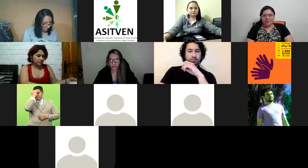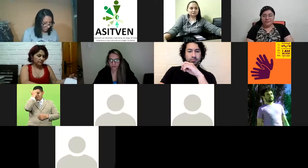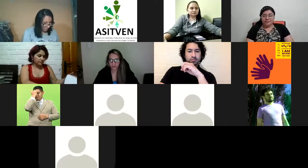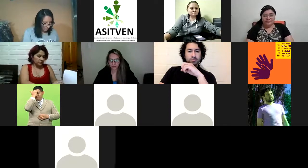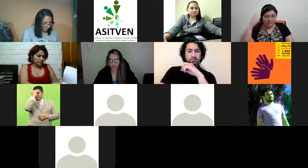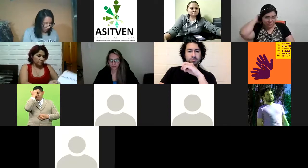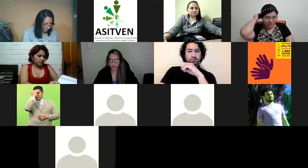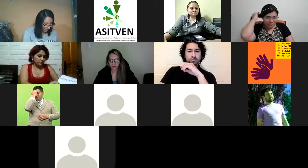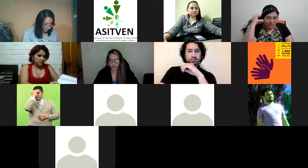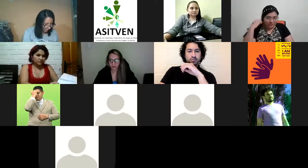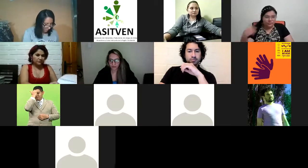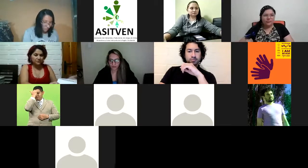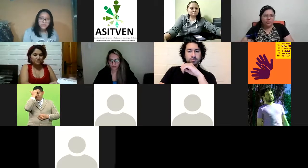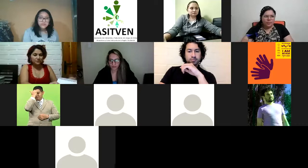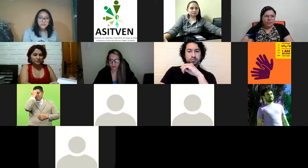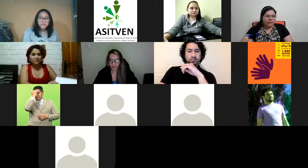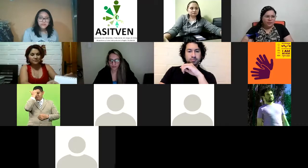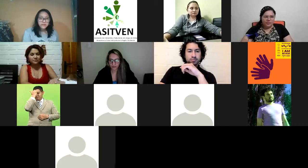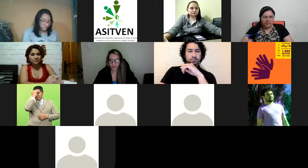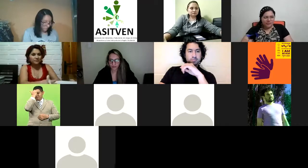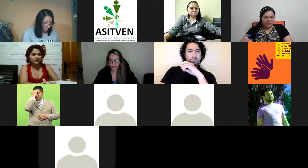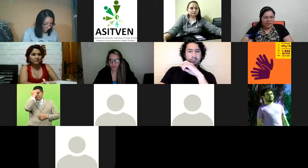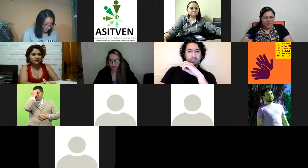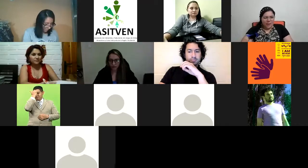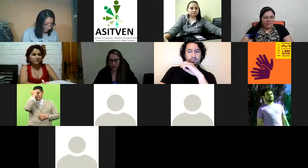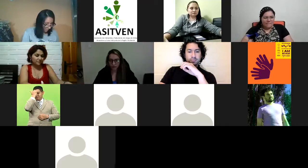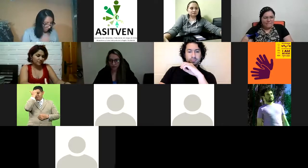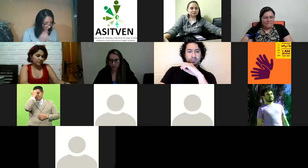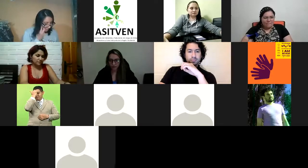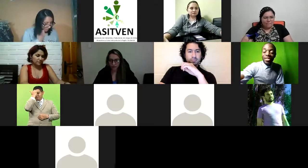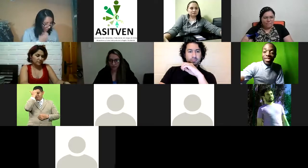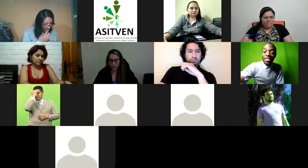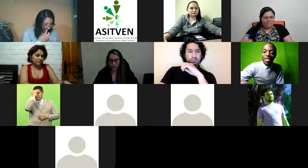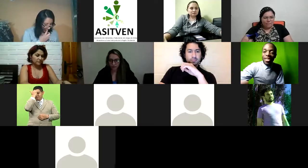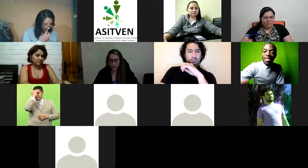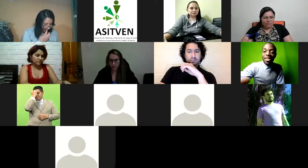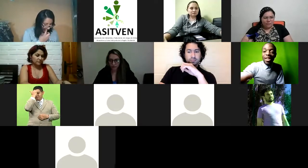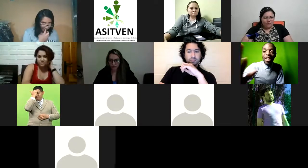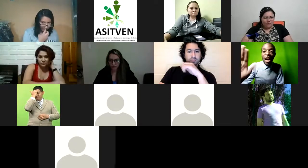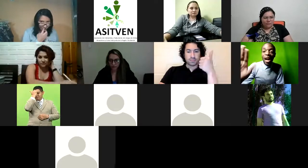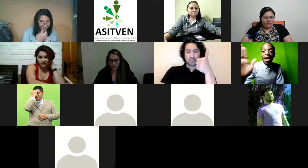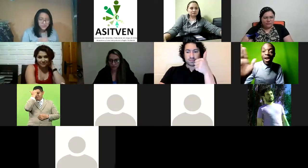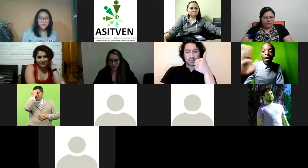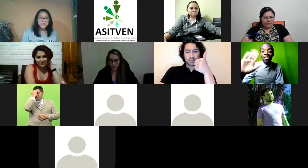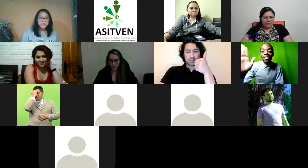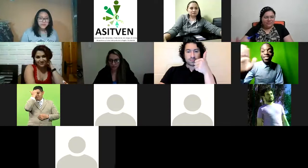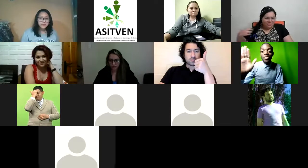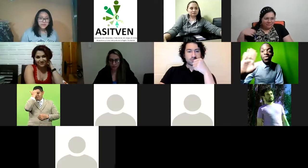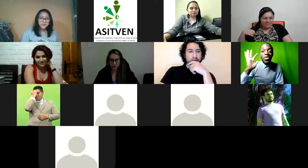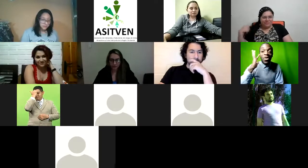¿Me ven? ¿Me observan? Ya va. ¿Me escuchan? Te oímos, pero no te